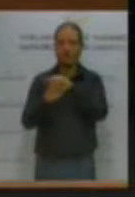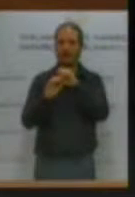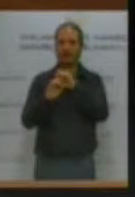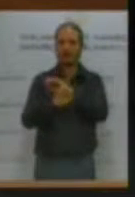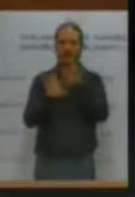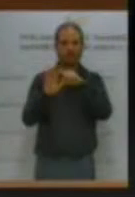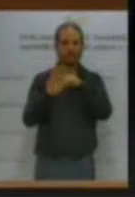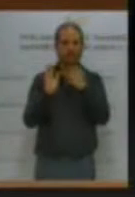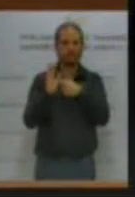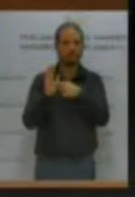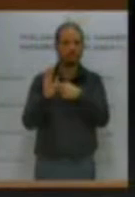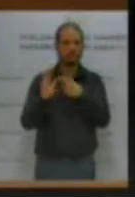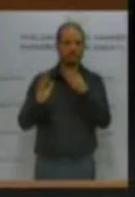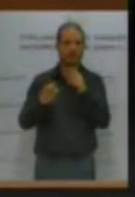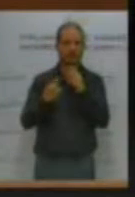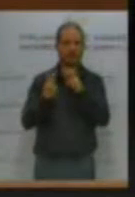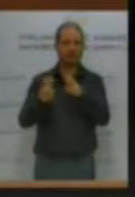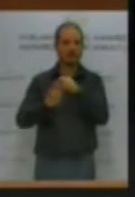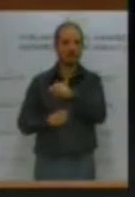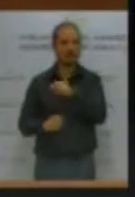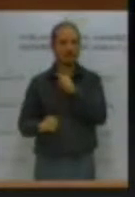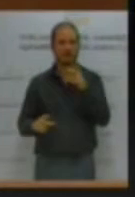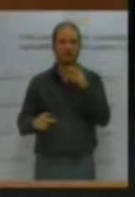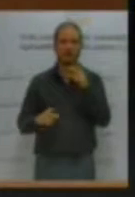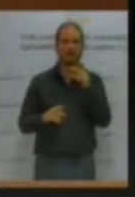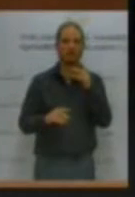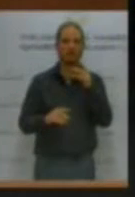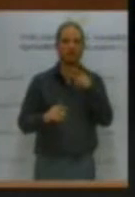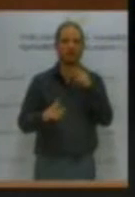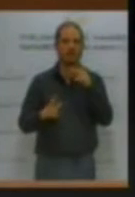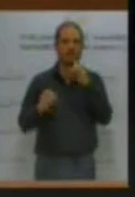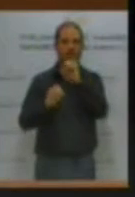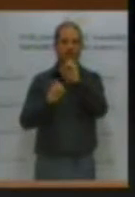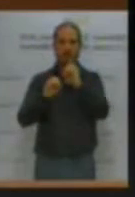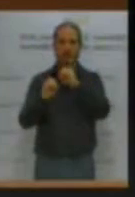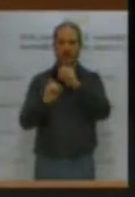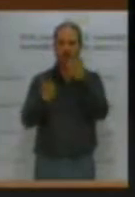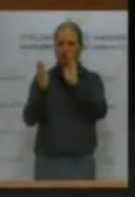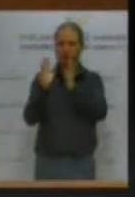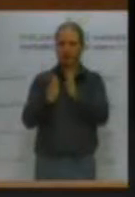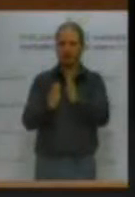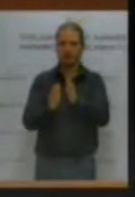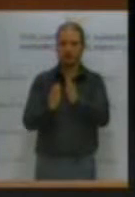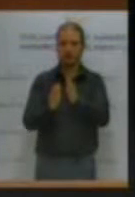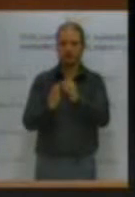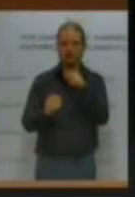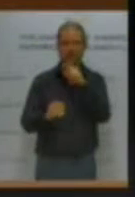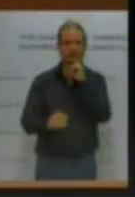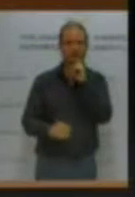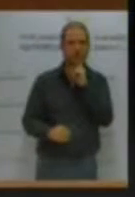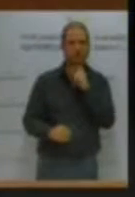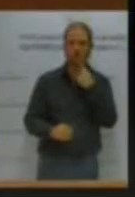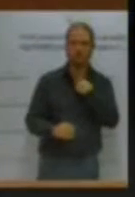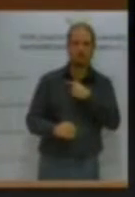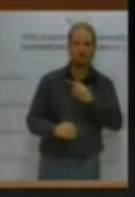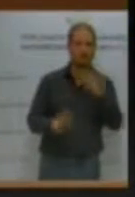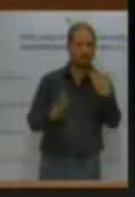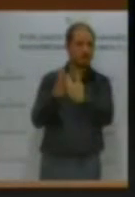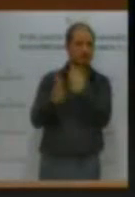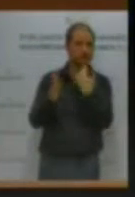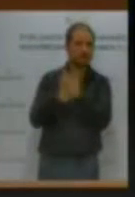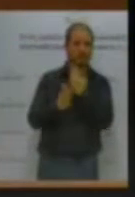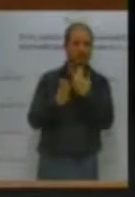cómo se va a conseguir el objetivo de 0% de vertidos sin tratar que nos ha hablado la consejera, nos ha explicado en